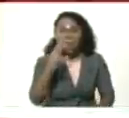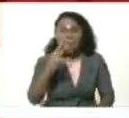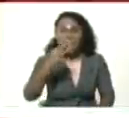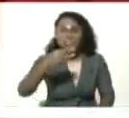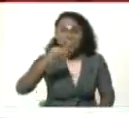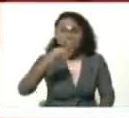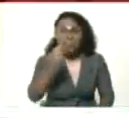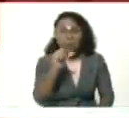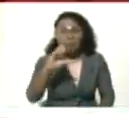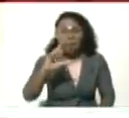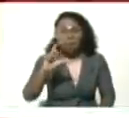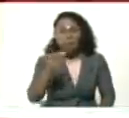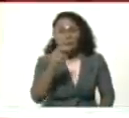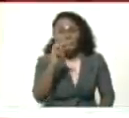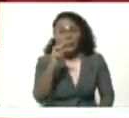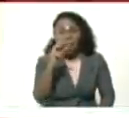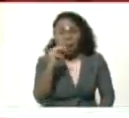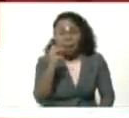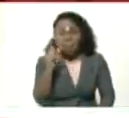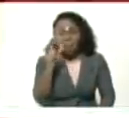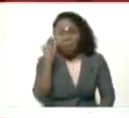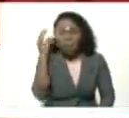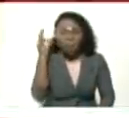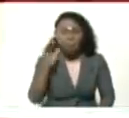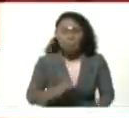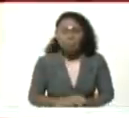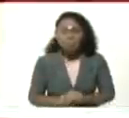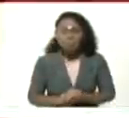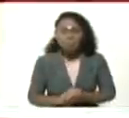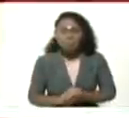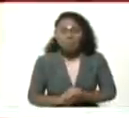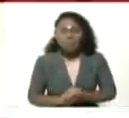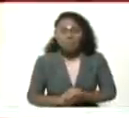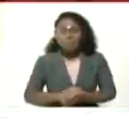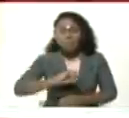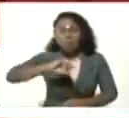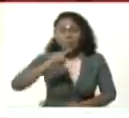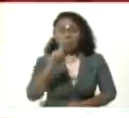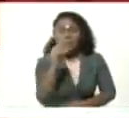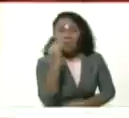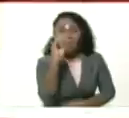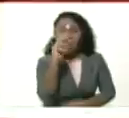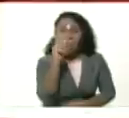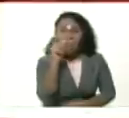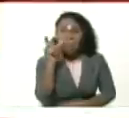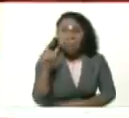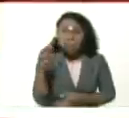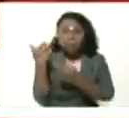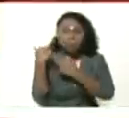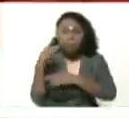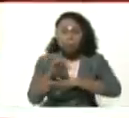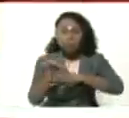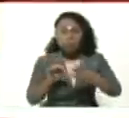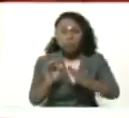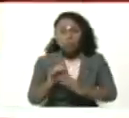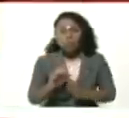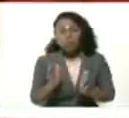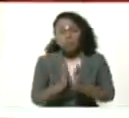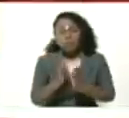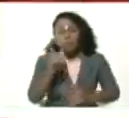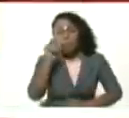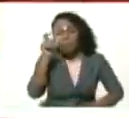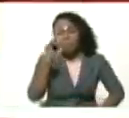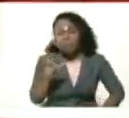Municipio Guaribe, Julio, San José de Guaribe, Julio Llanes. Municipio Juan José Rondón, Marcos